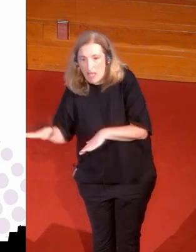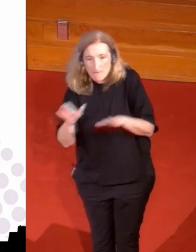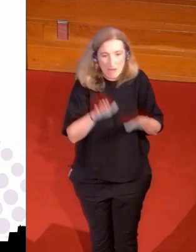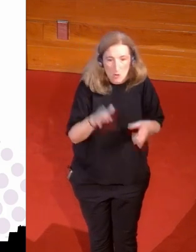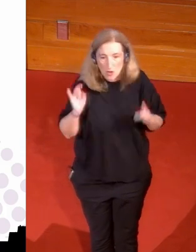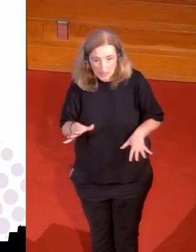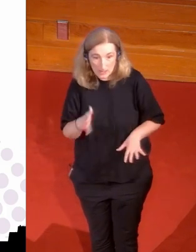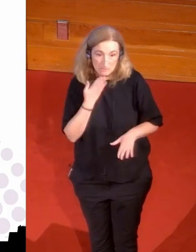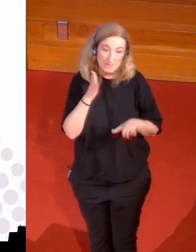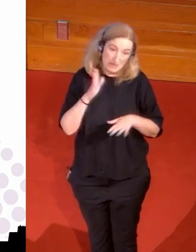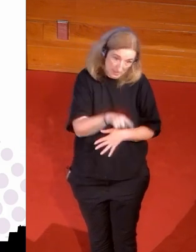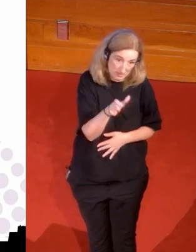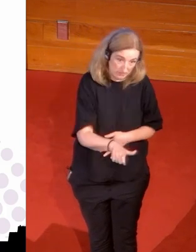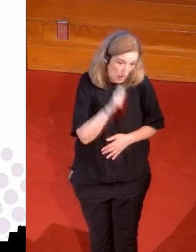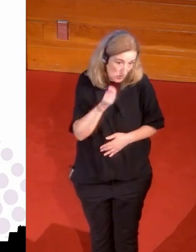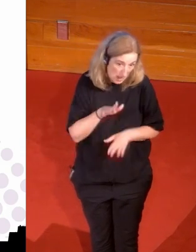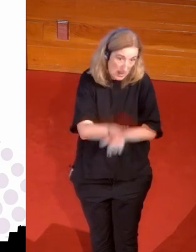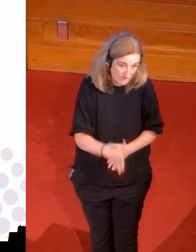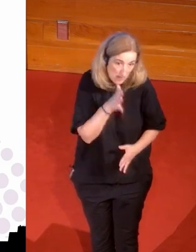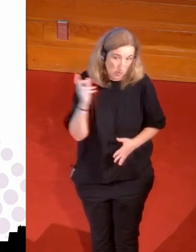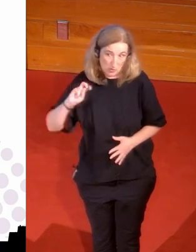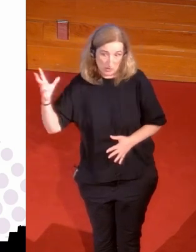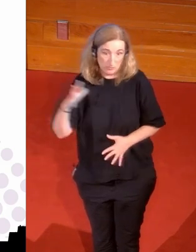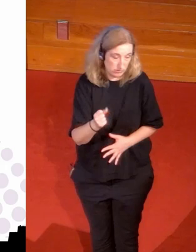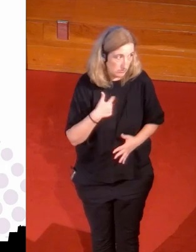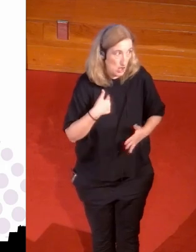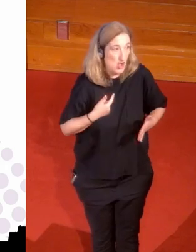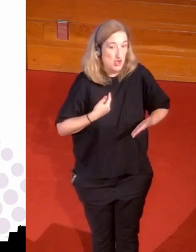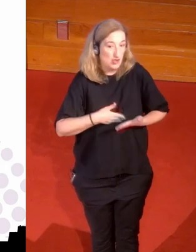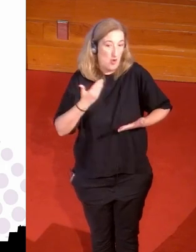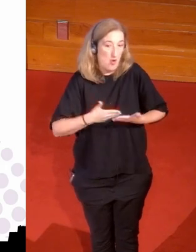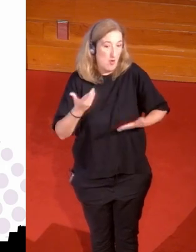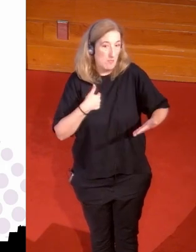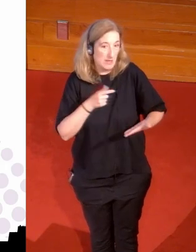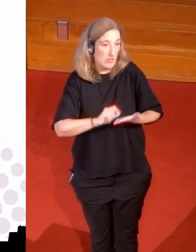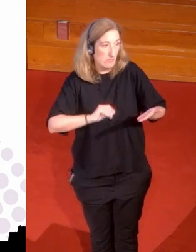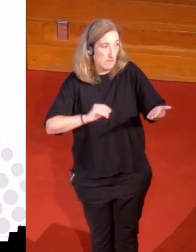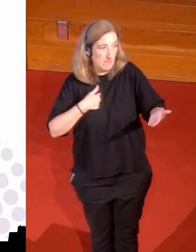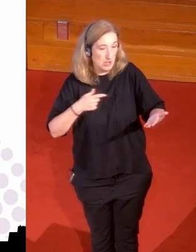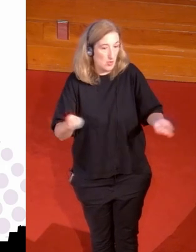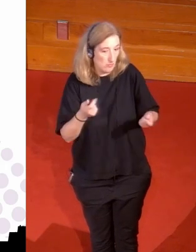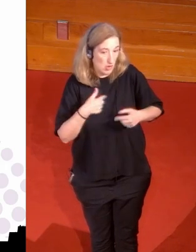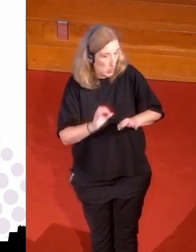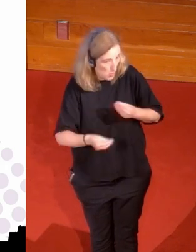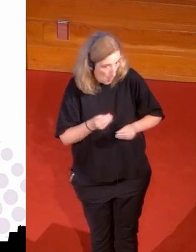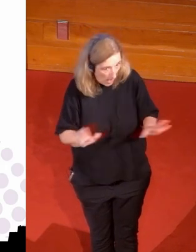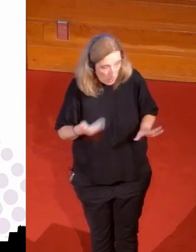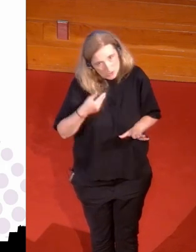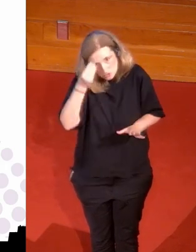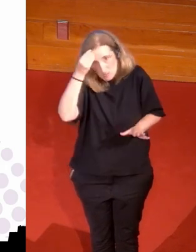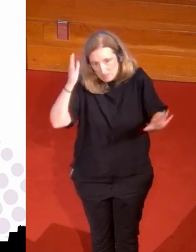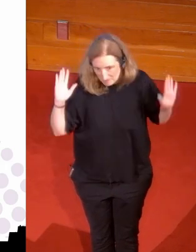El Invasor sinceramente y yo no edito yo no soy editorialista Pero sinceramente creo que que es